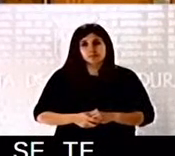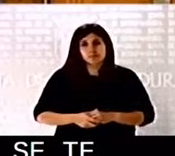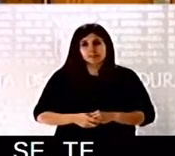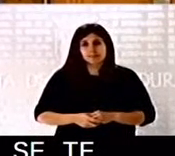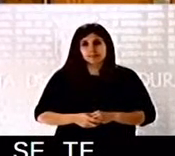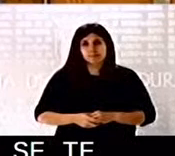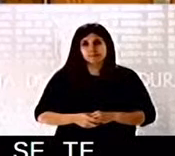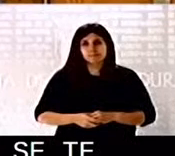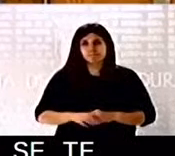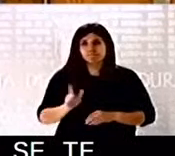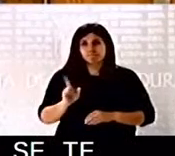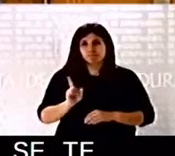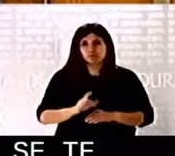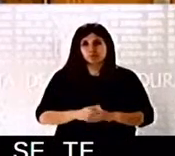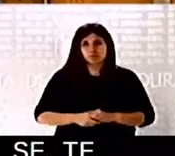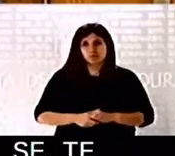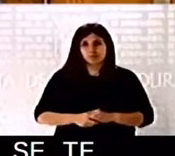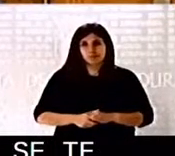No.